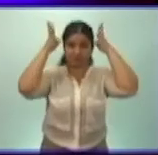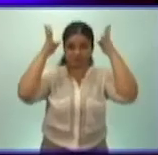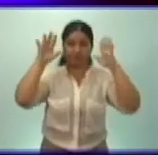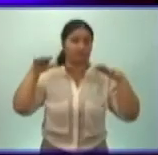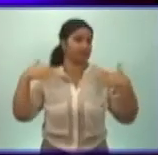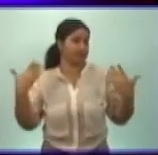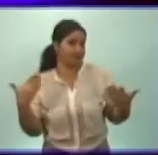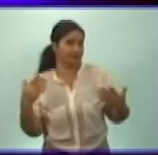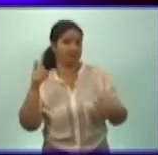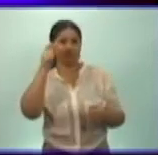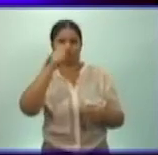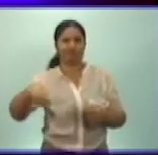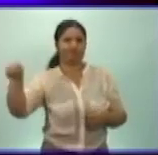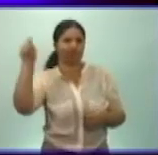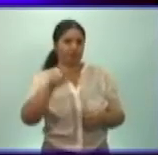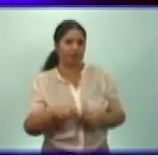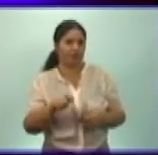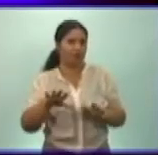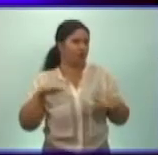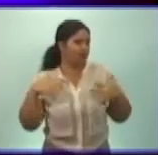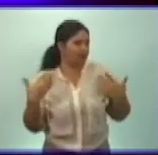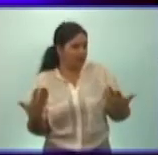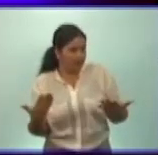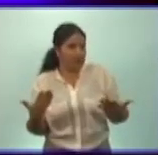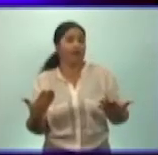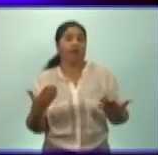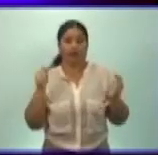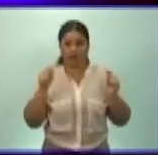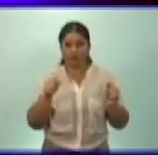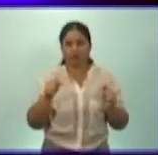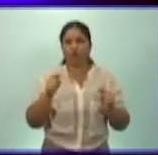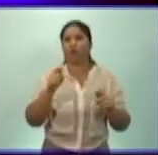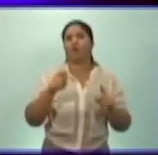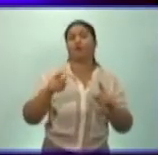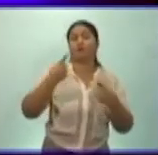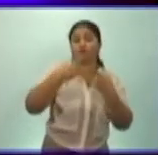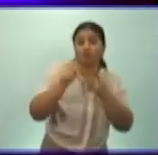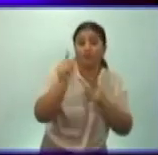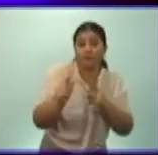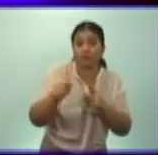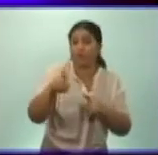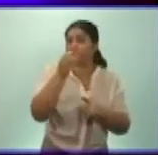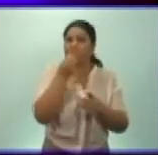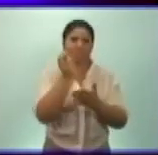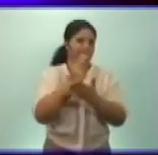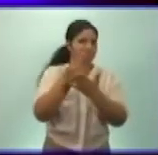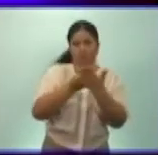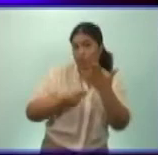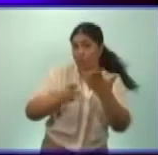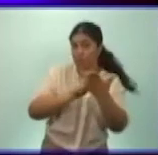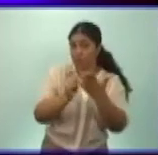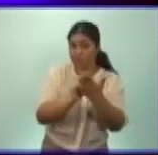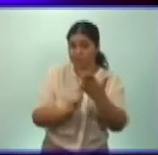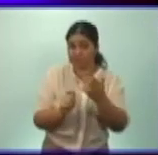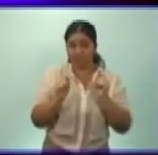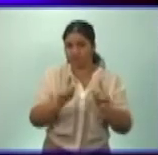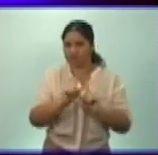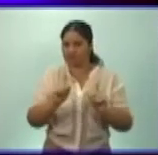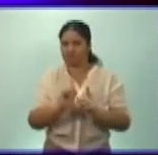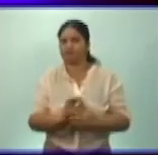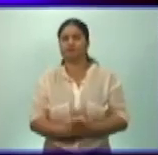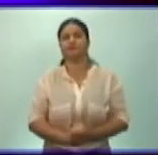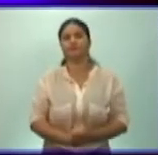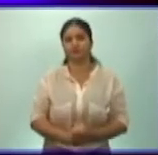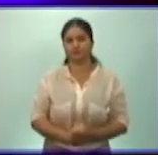terminantemente su representación, a lo cual Molière responde en una carta enviada al mismo,